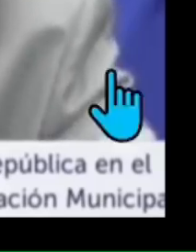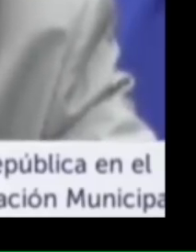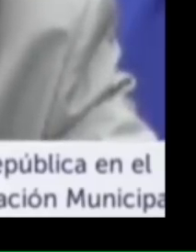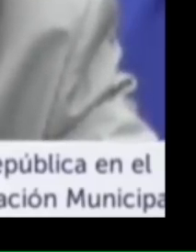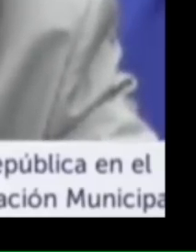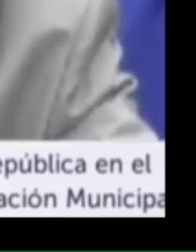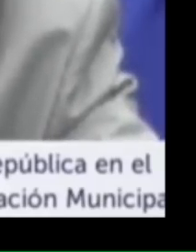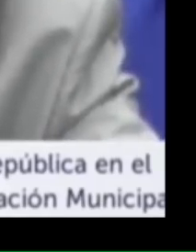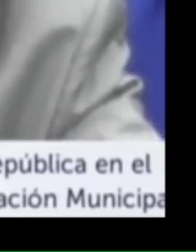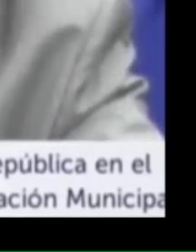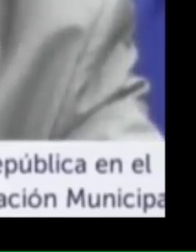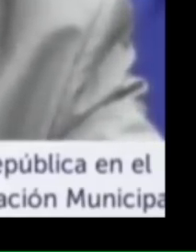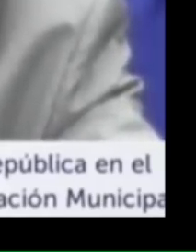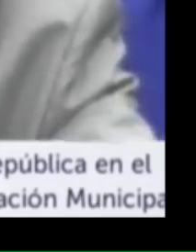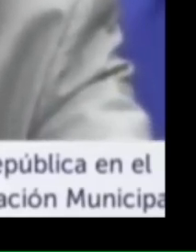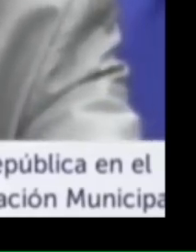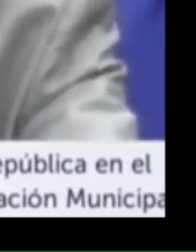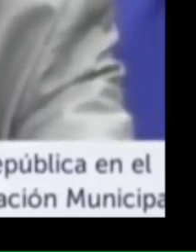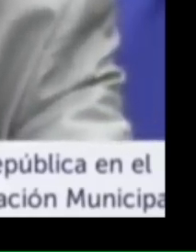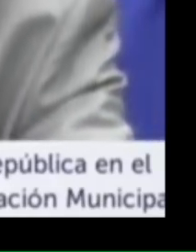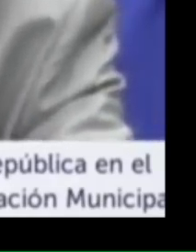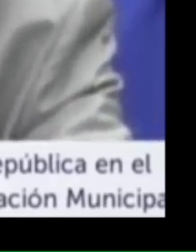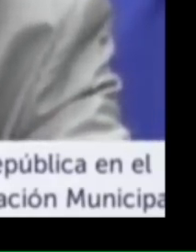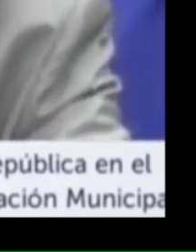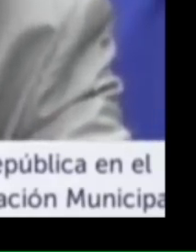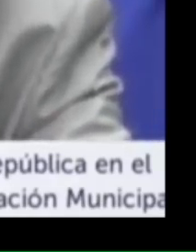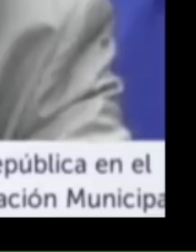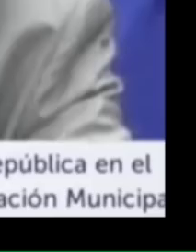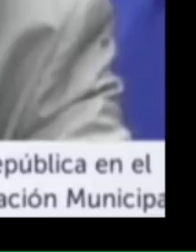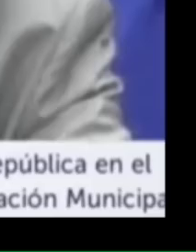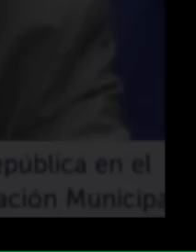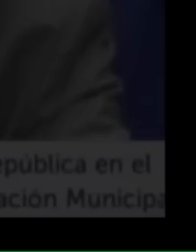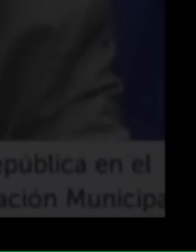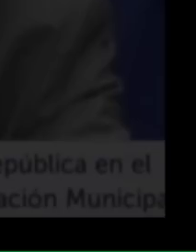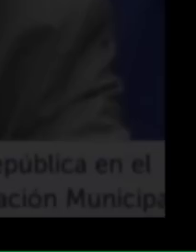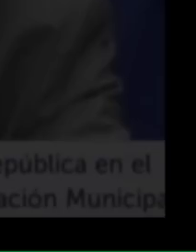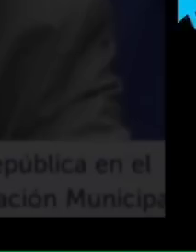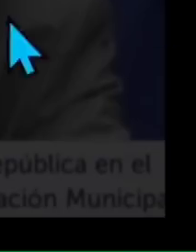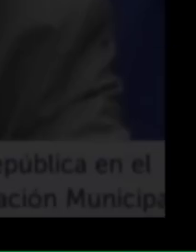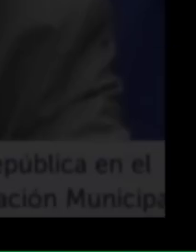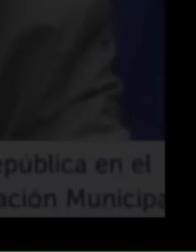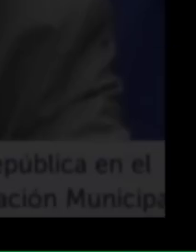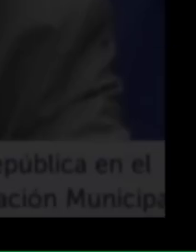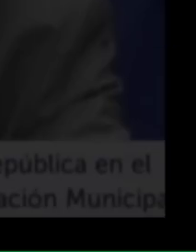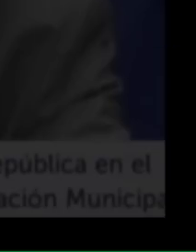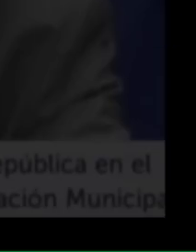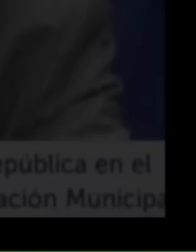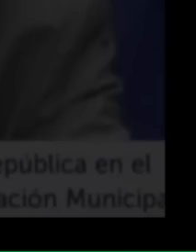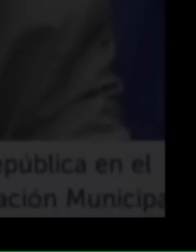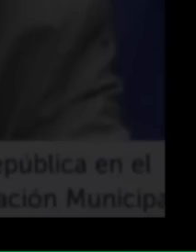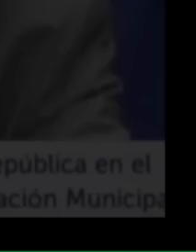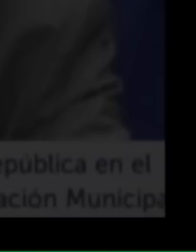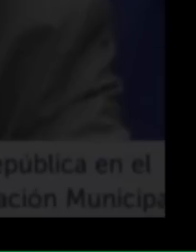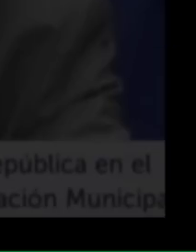como está actualmente redactado. Continuamos. Bueno, ni modo,